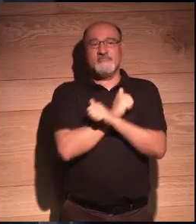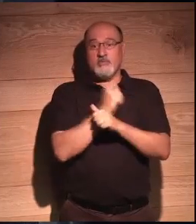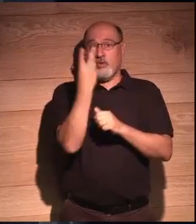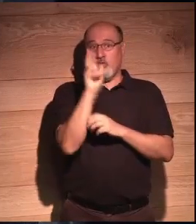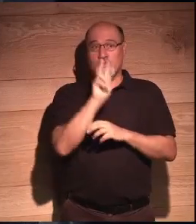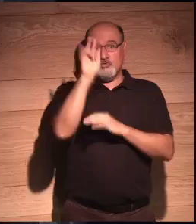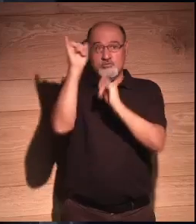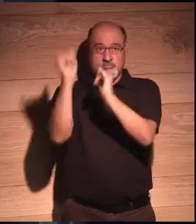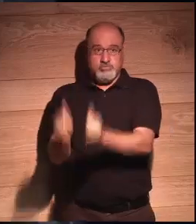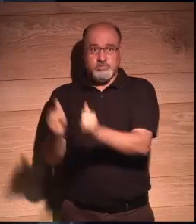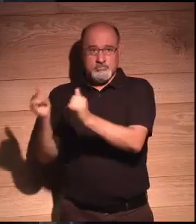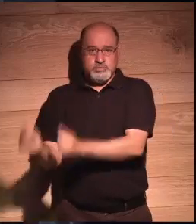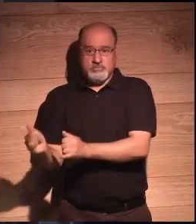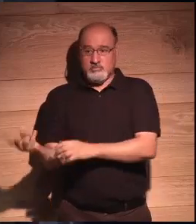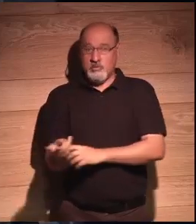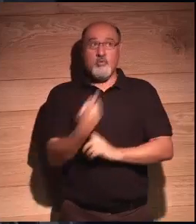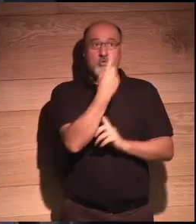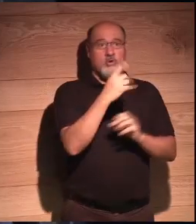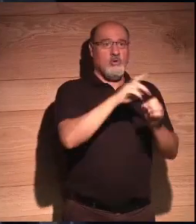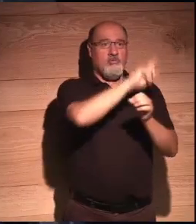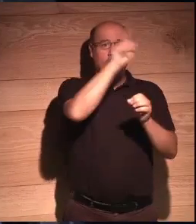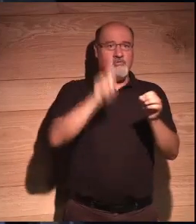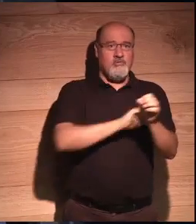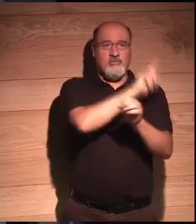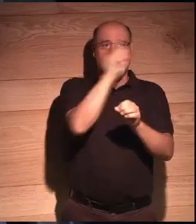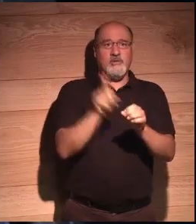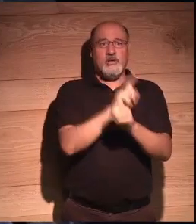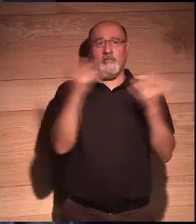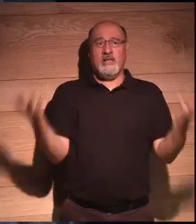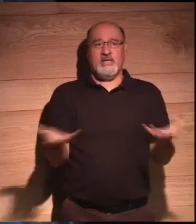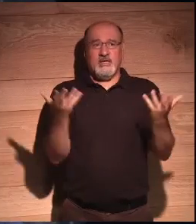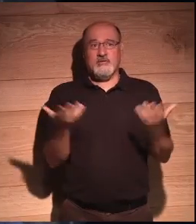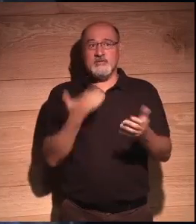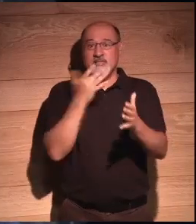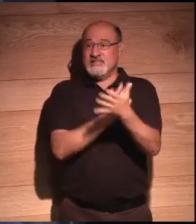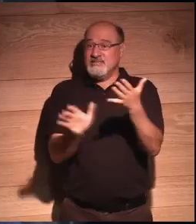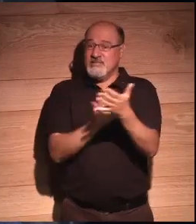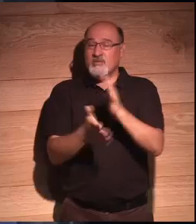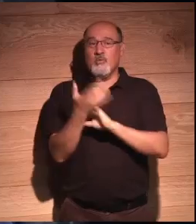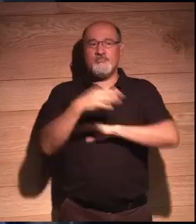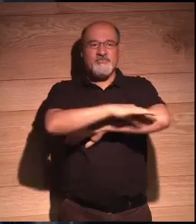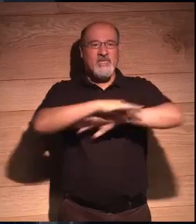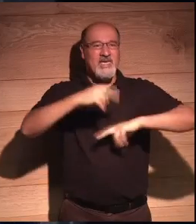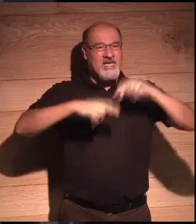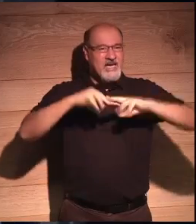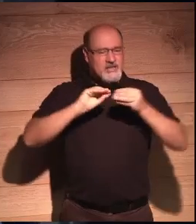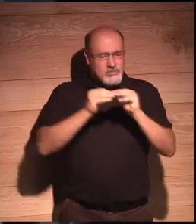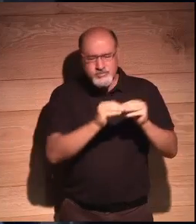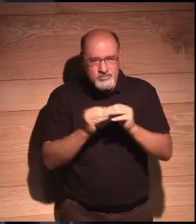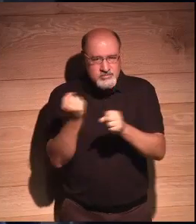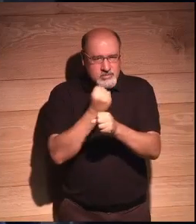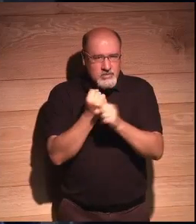un módulo y volver y luego tener una nave más grande para volver a la Tierra, ¿no? Eso cuentan que uno de los ingenieros que estaba trabajando en el